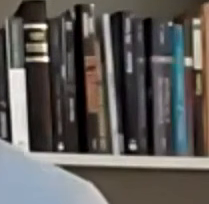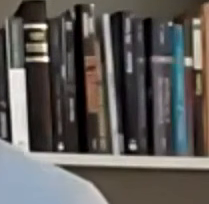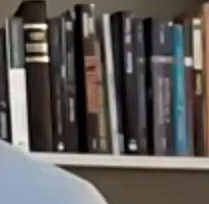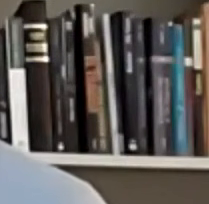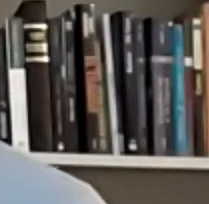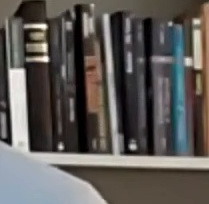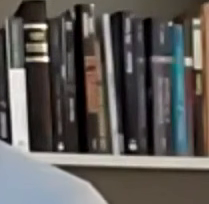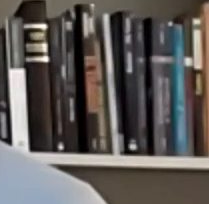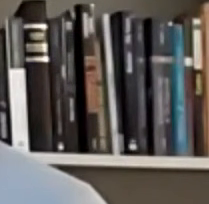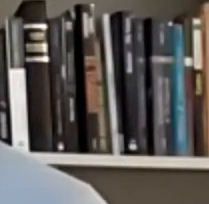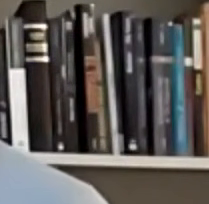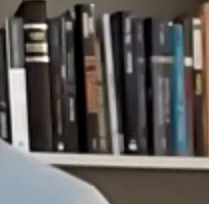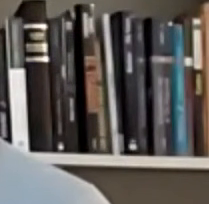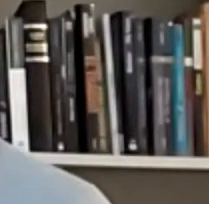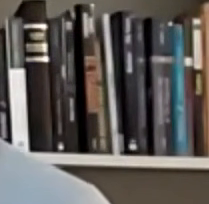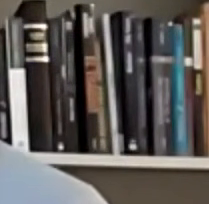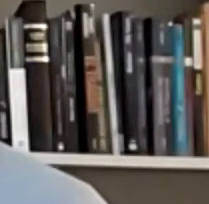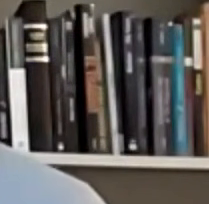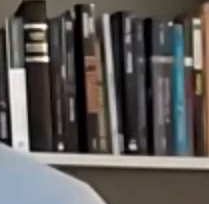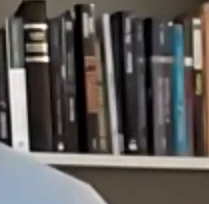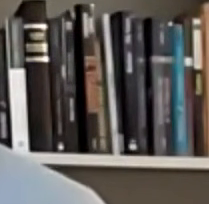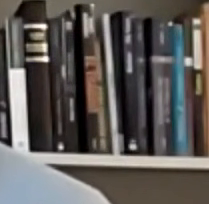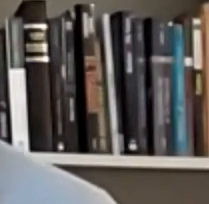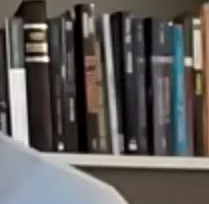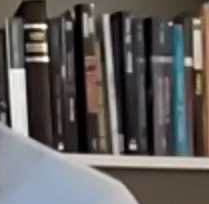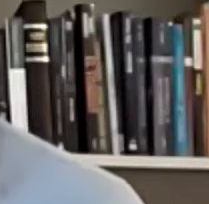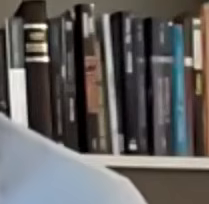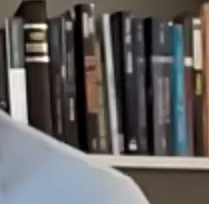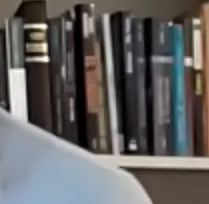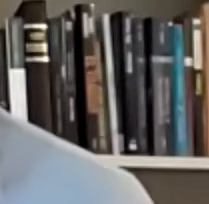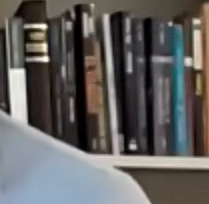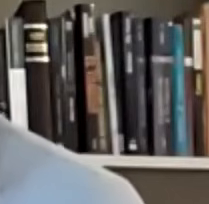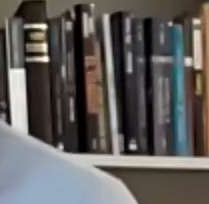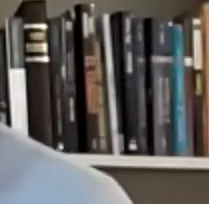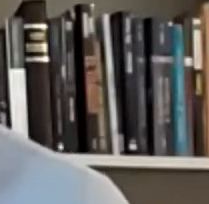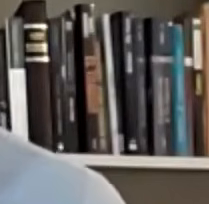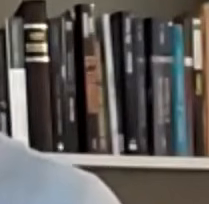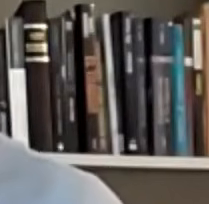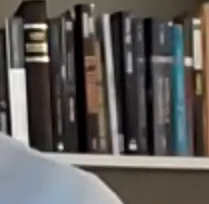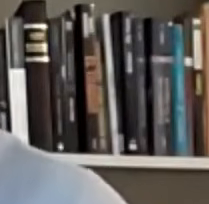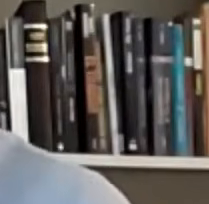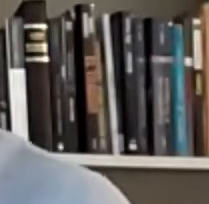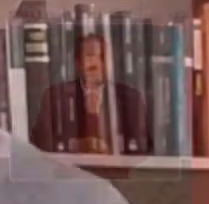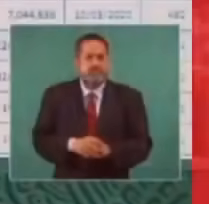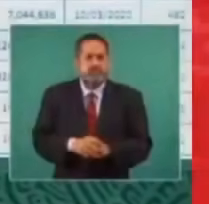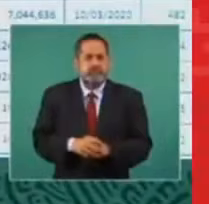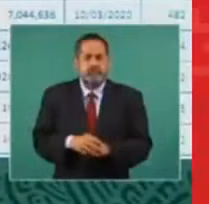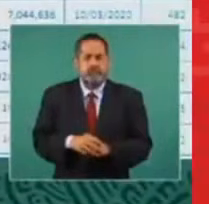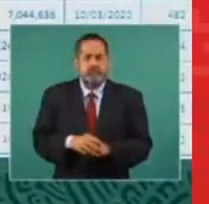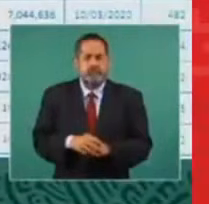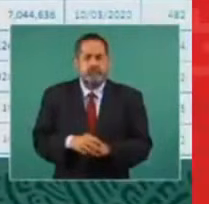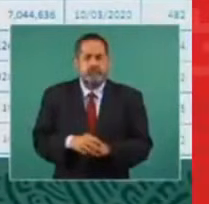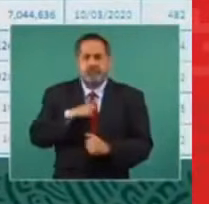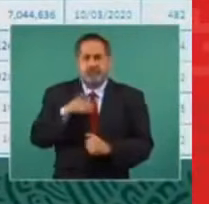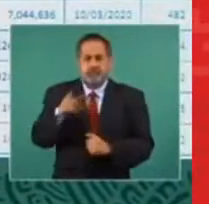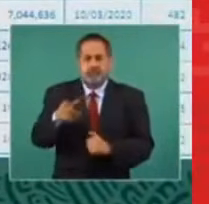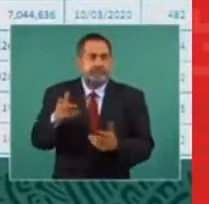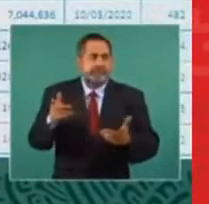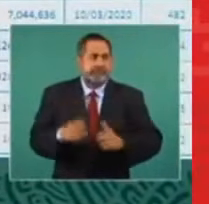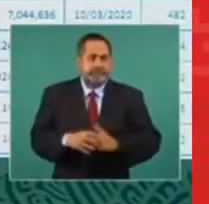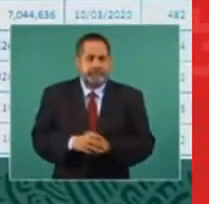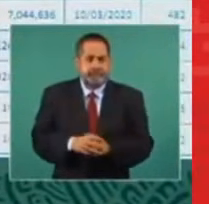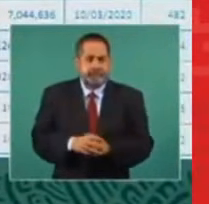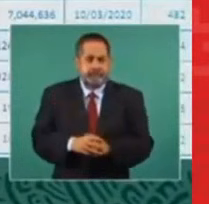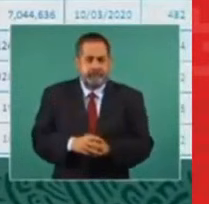donde los periodistas, a lo más, el presidente en turno hacía una conferencia de forma esporádica